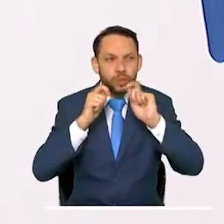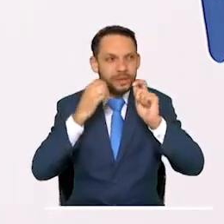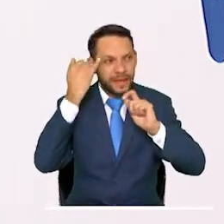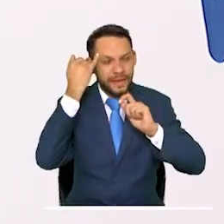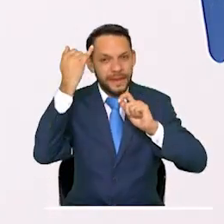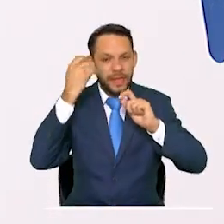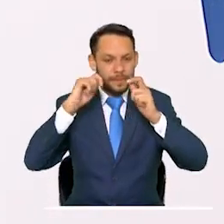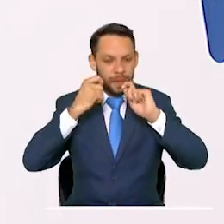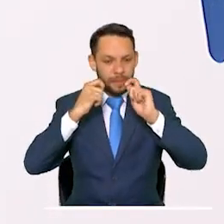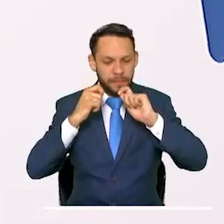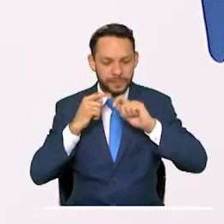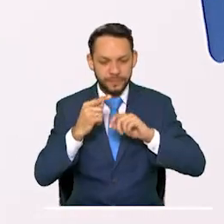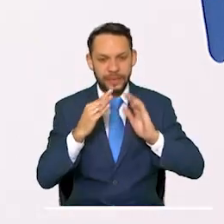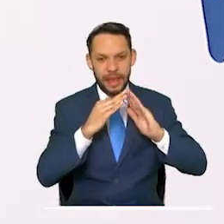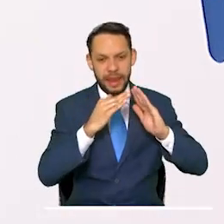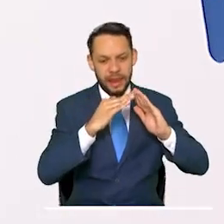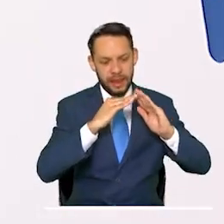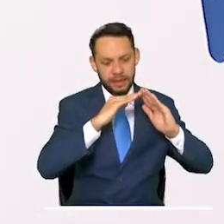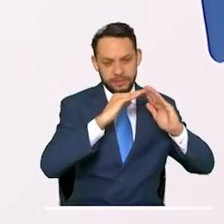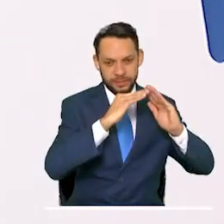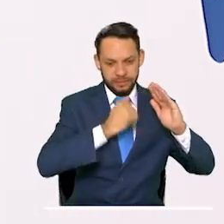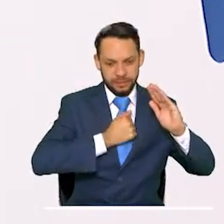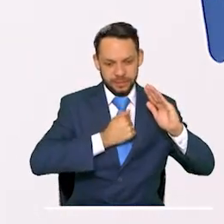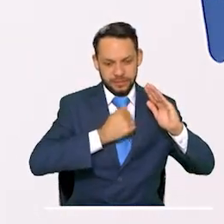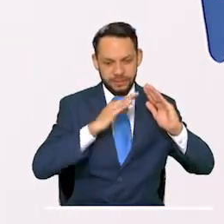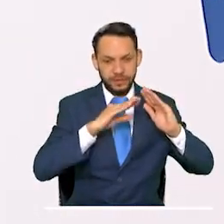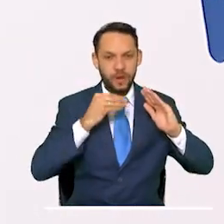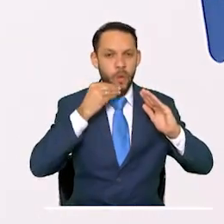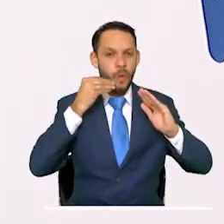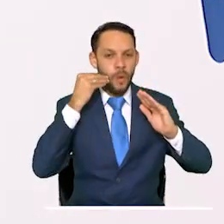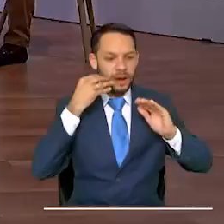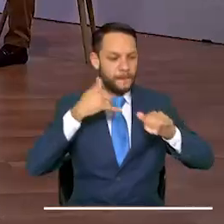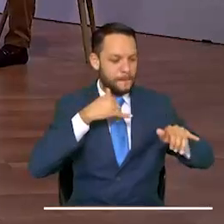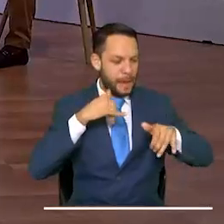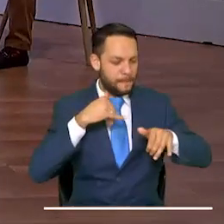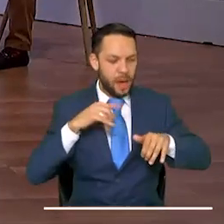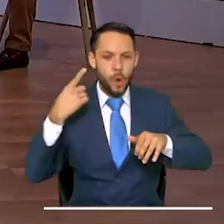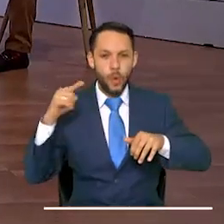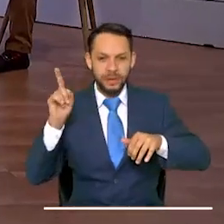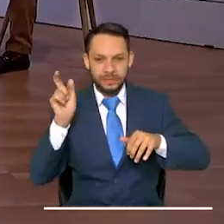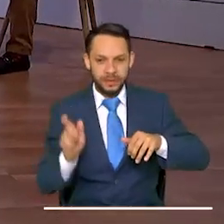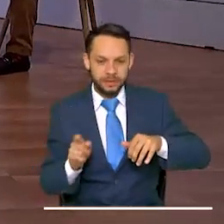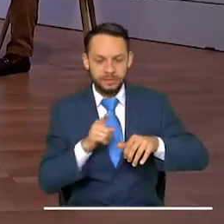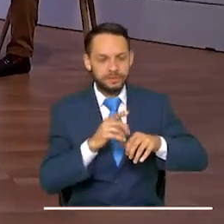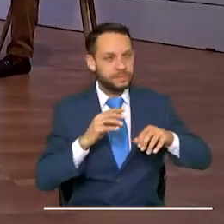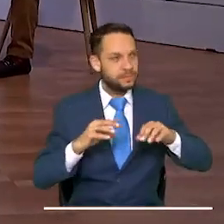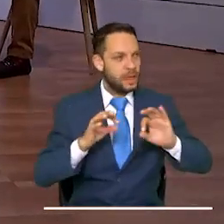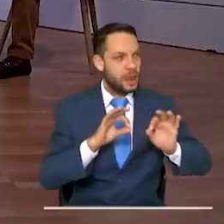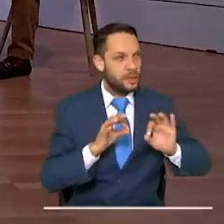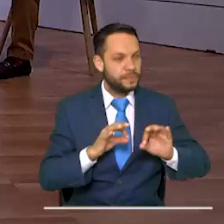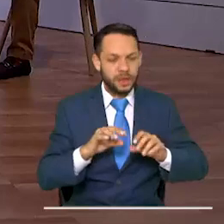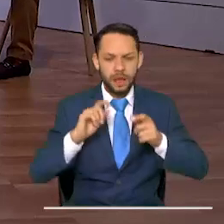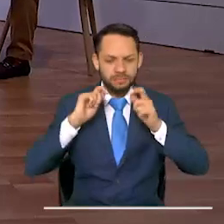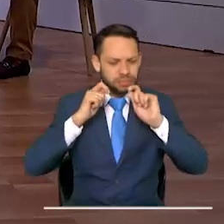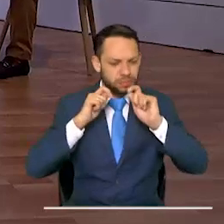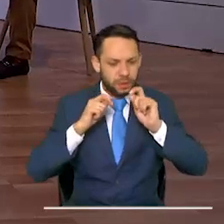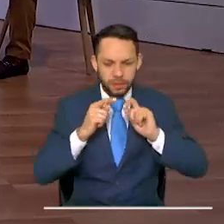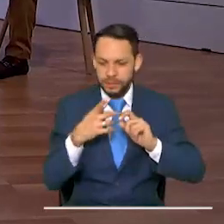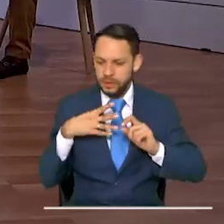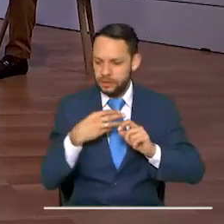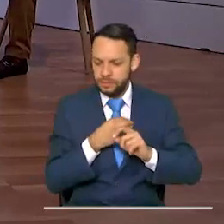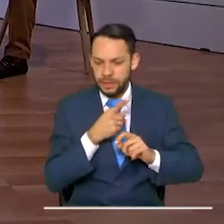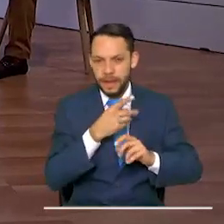Entonces yo estaba en la casa con la empleada y con otra persona, pues, y pues gomitas, ¿no? Rico, entonces no,